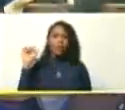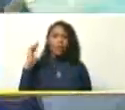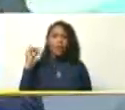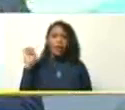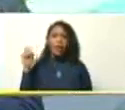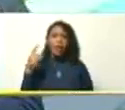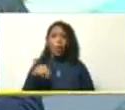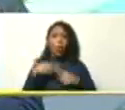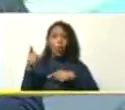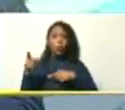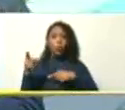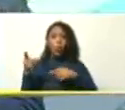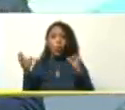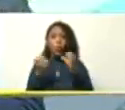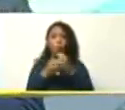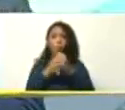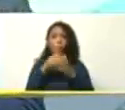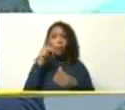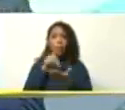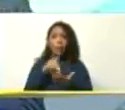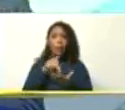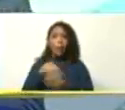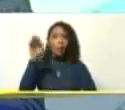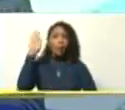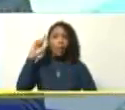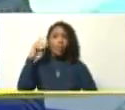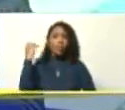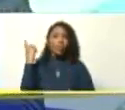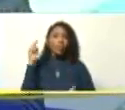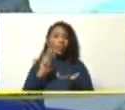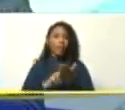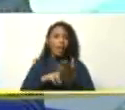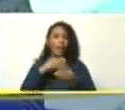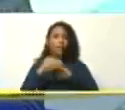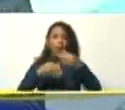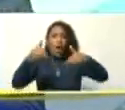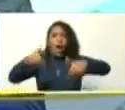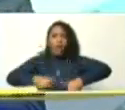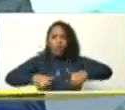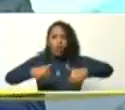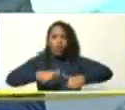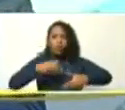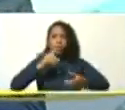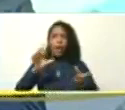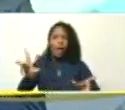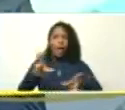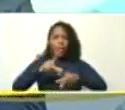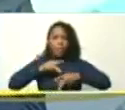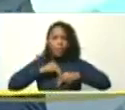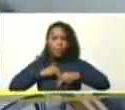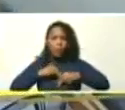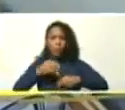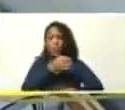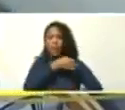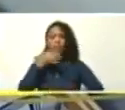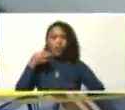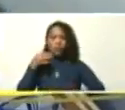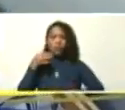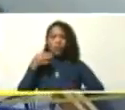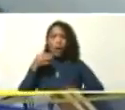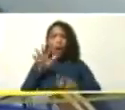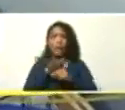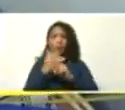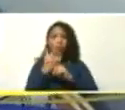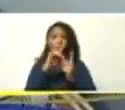de los integrantes del jurado, porque han hecho verdaderamente un esfuerzo de adaptación con éxito a